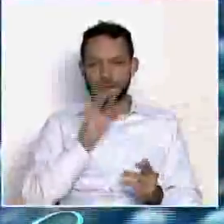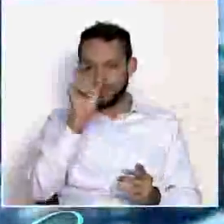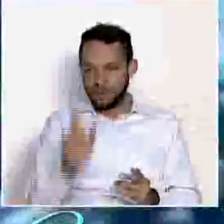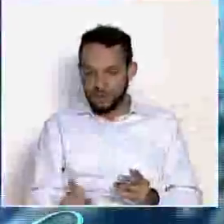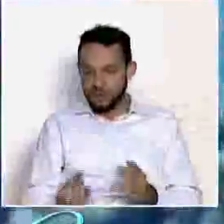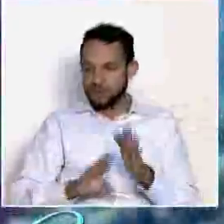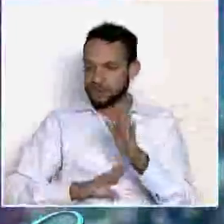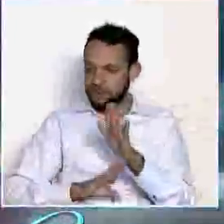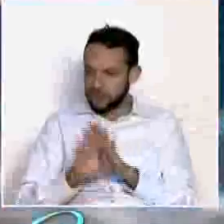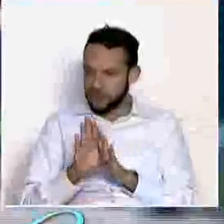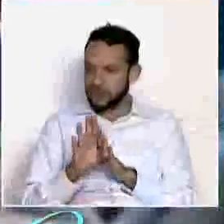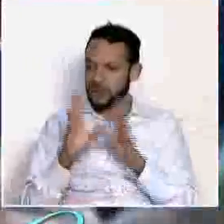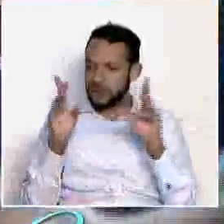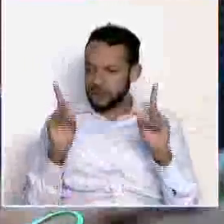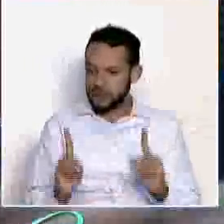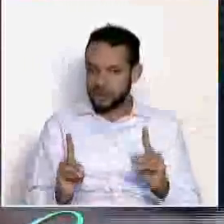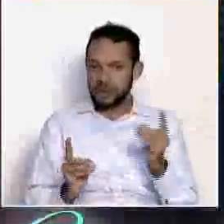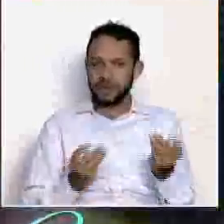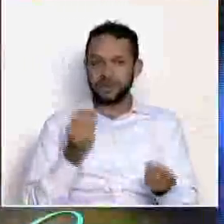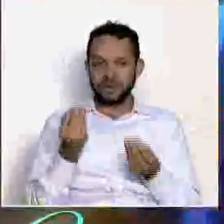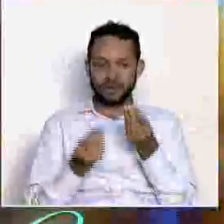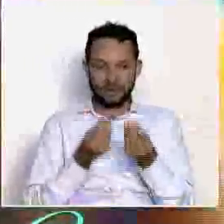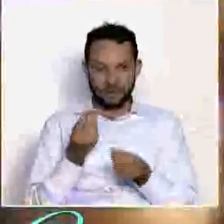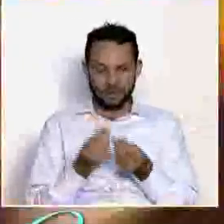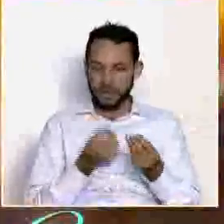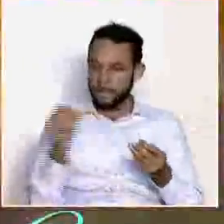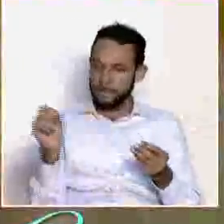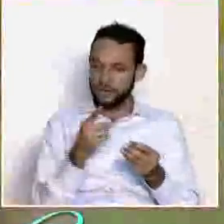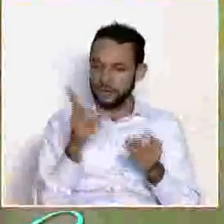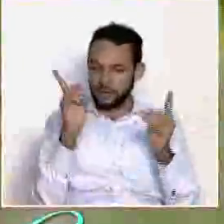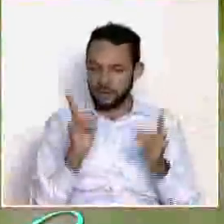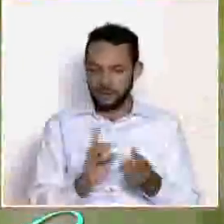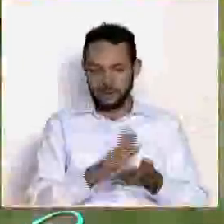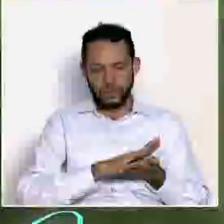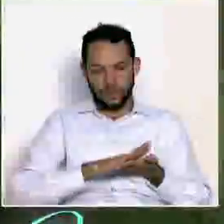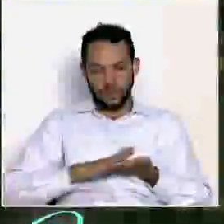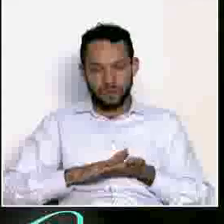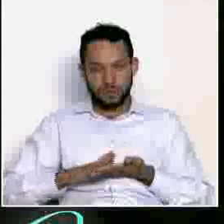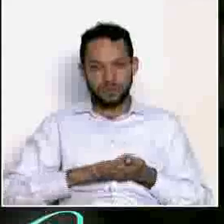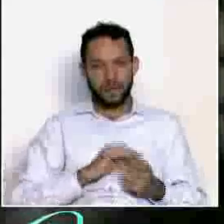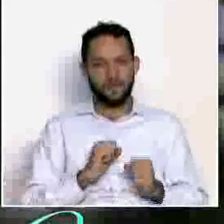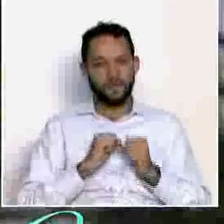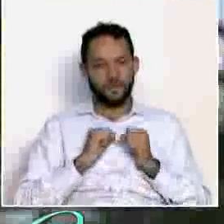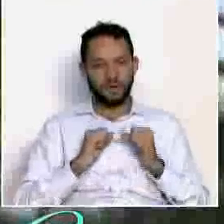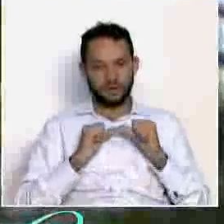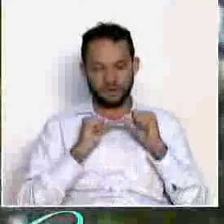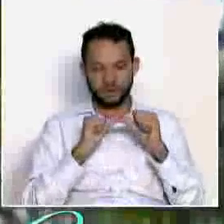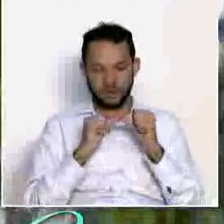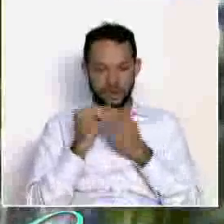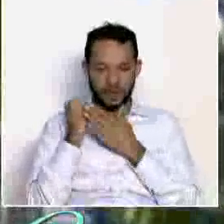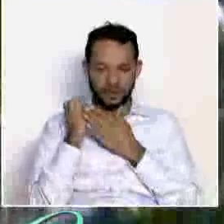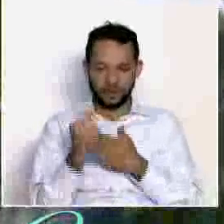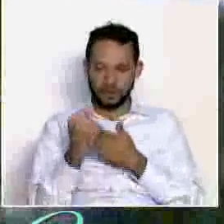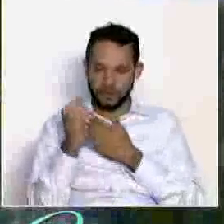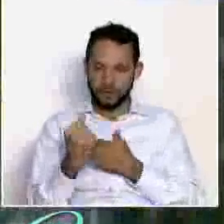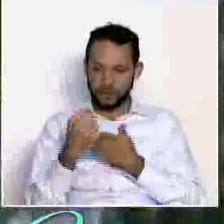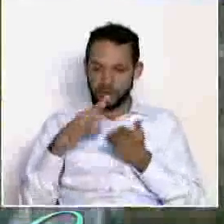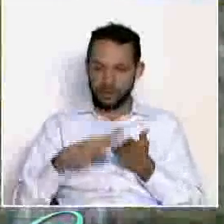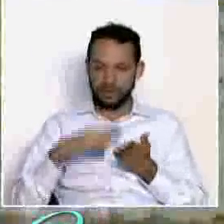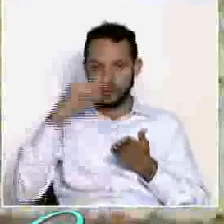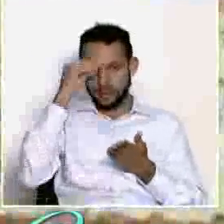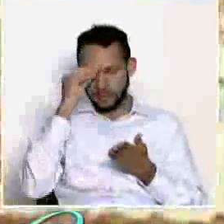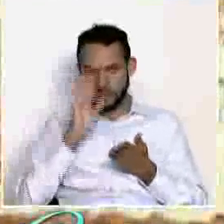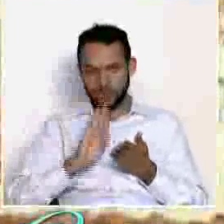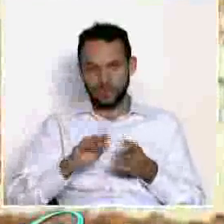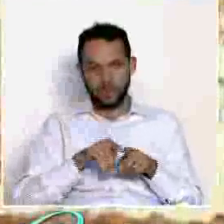serlo. Debes decidir qué hacer primero y hacerlo. Debes encontrar tu fortaleza y usarla. Debes aprender a no competir